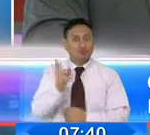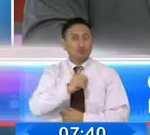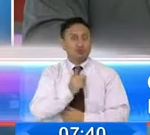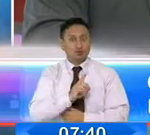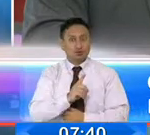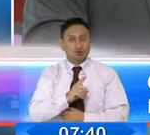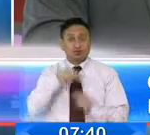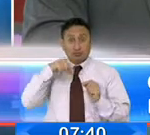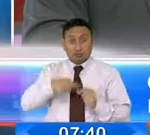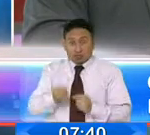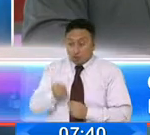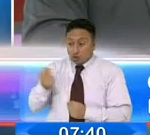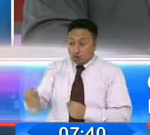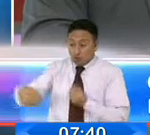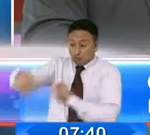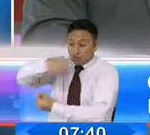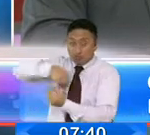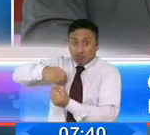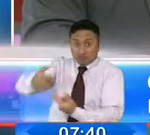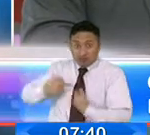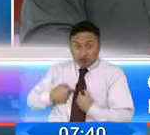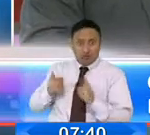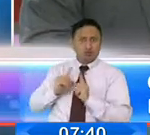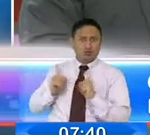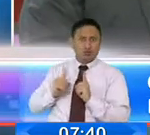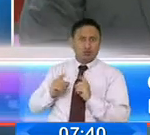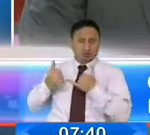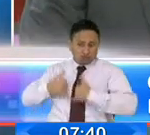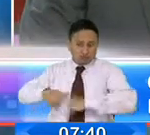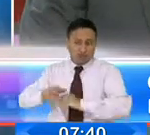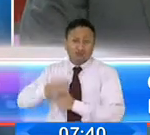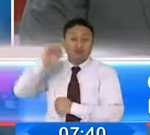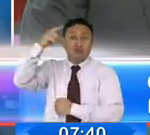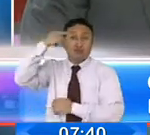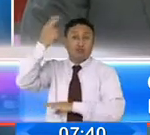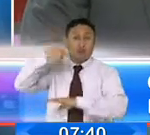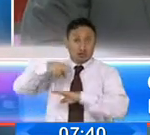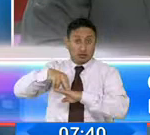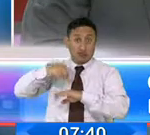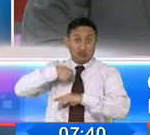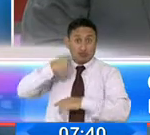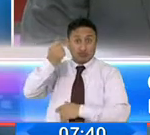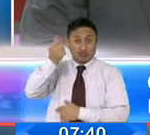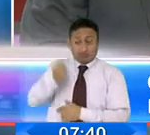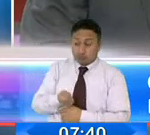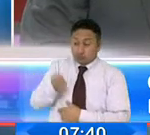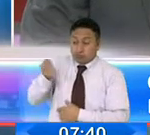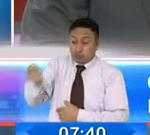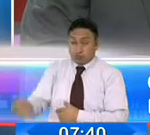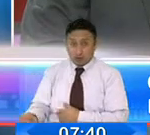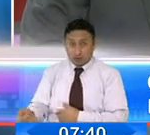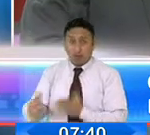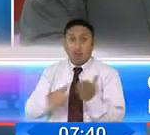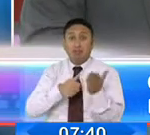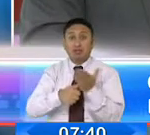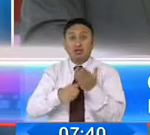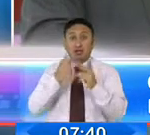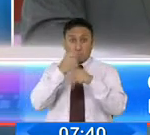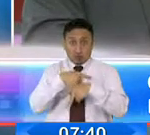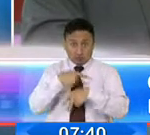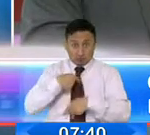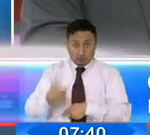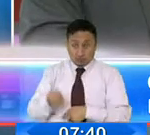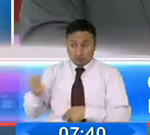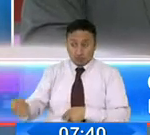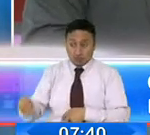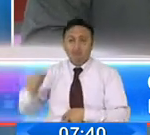preguntar. Esto es fundamental. Acceder a ver, el gobierno nacional es el que da este dinero a través del Ministerio de Salud. Correcto, es un fideicomiso